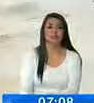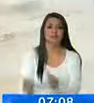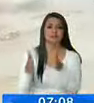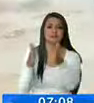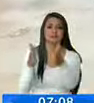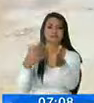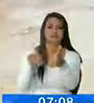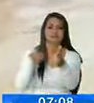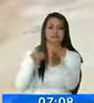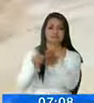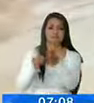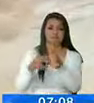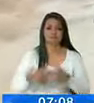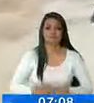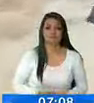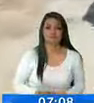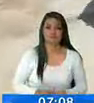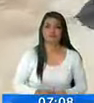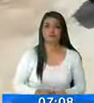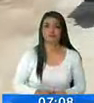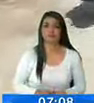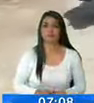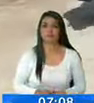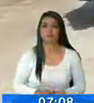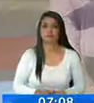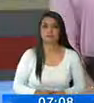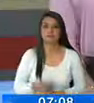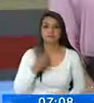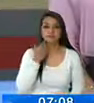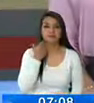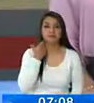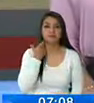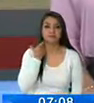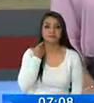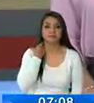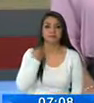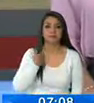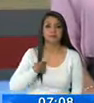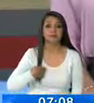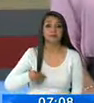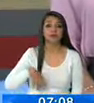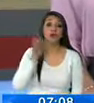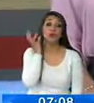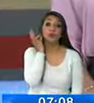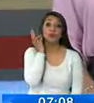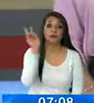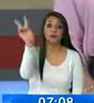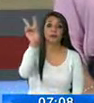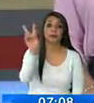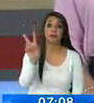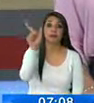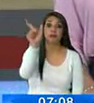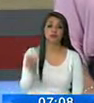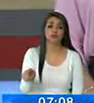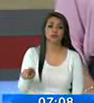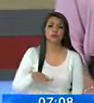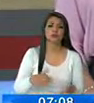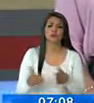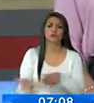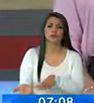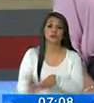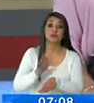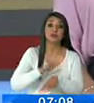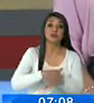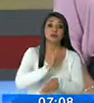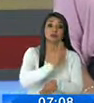legal. En Quito informó Iván Casamen. Una mujer de nacionalidad venezolana fue asesinada